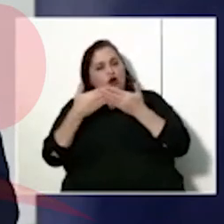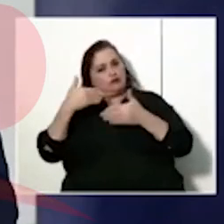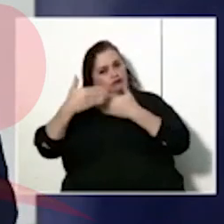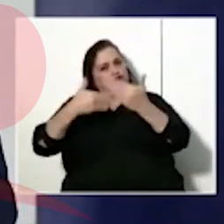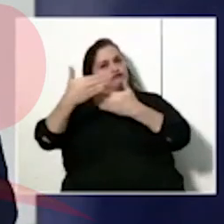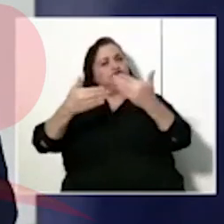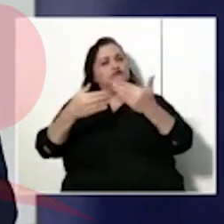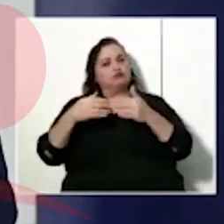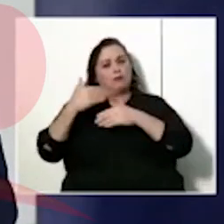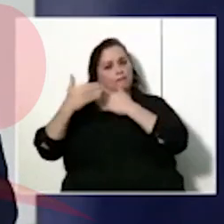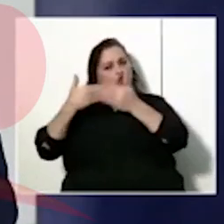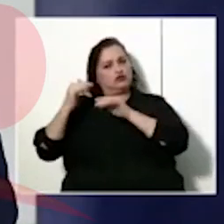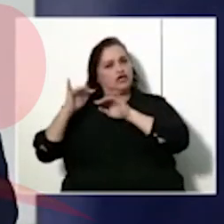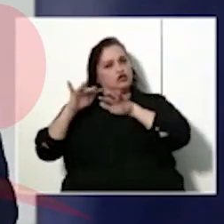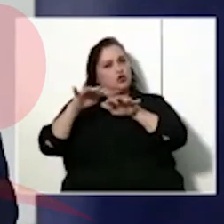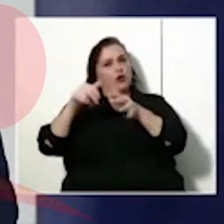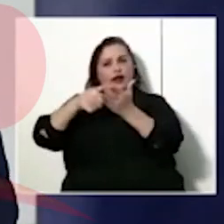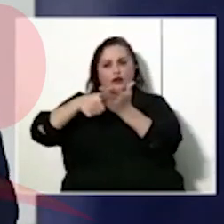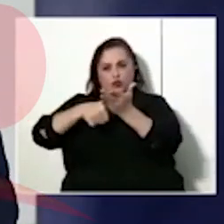ese proceso electoral.